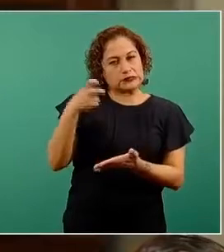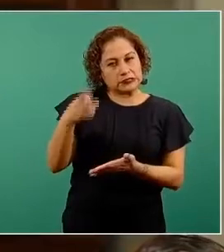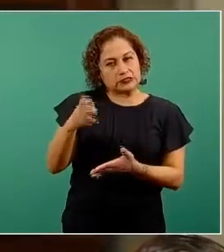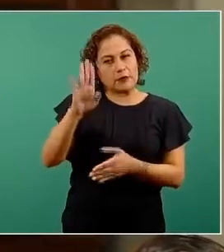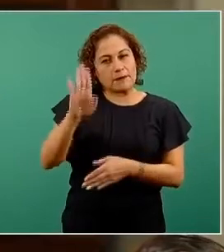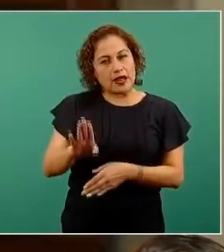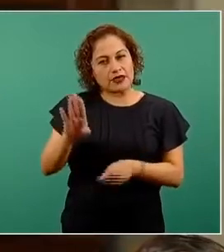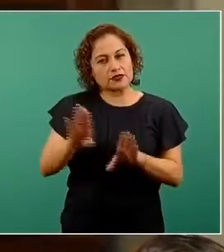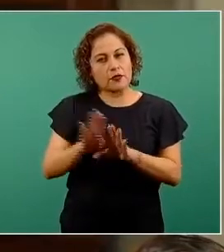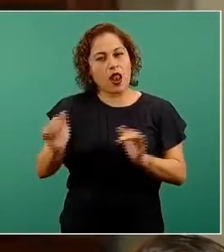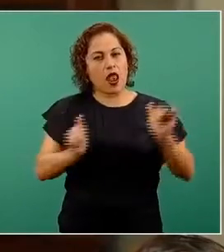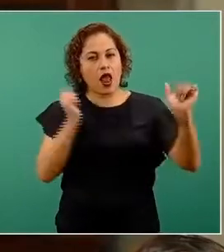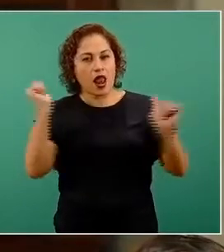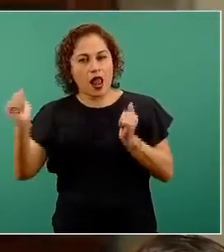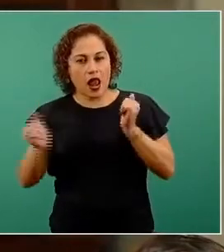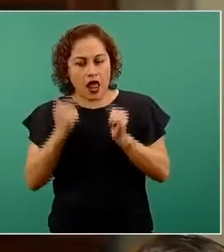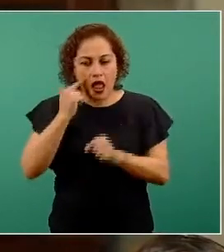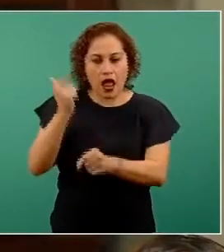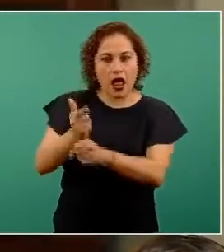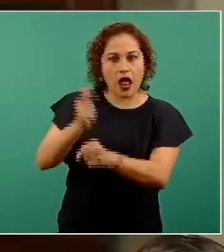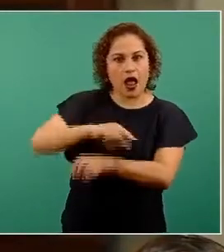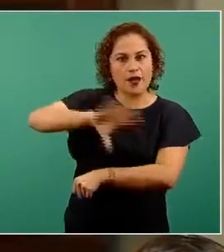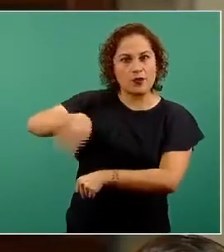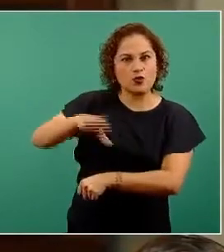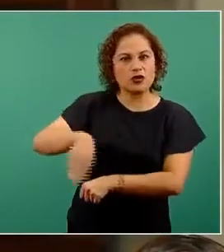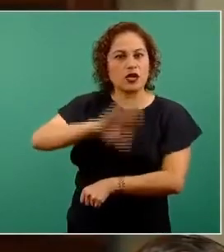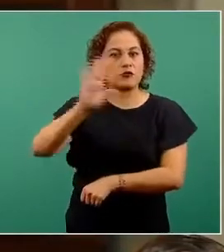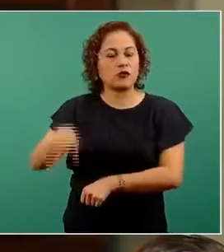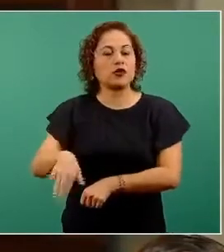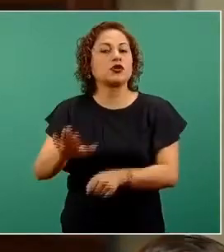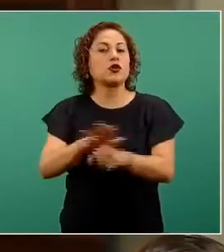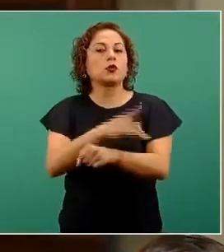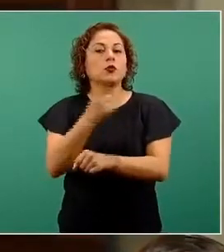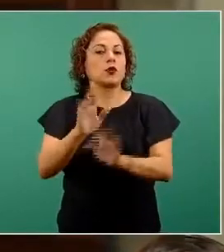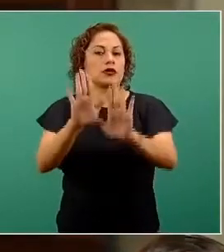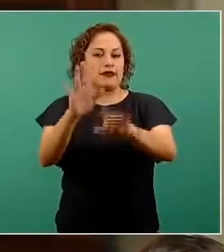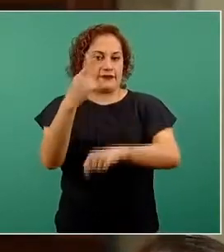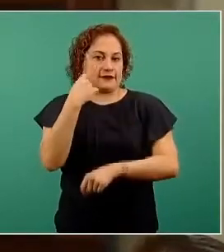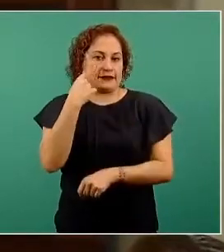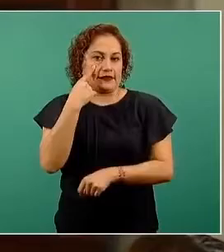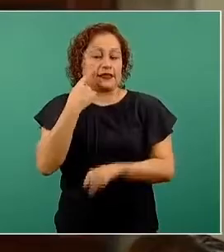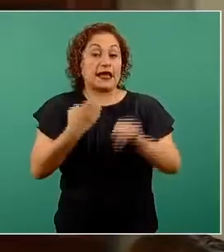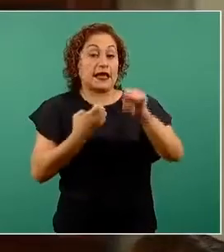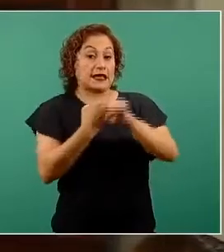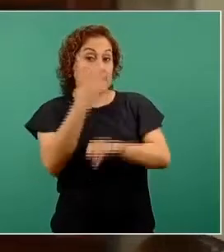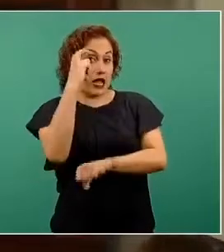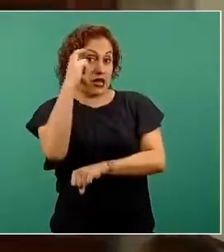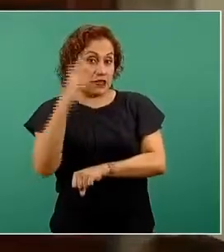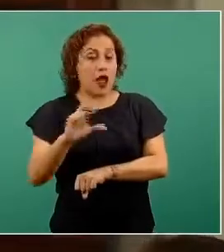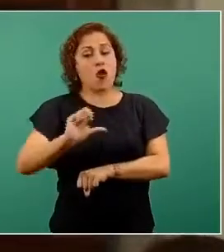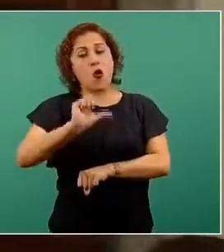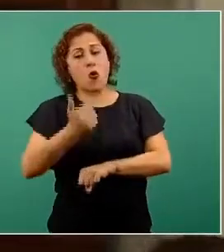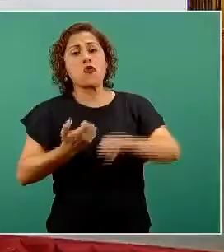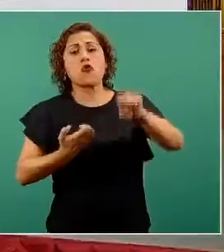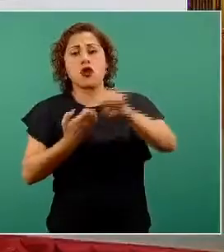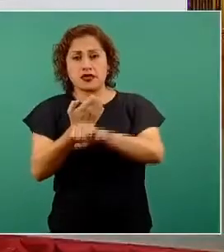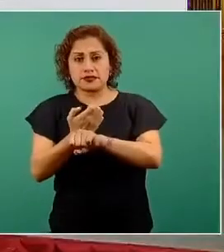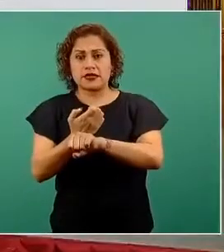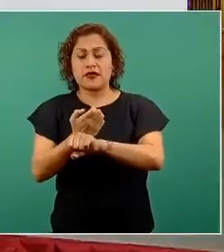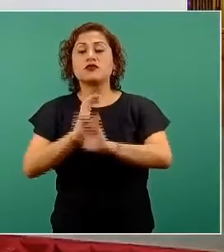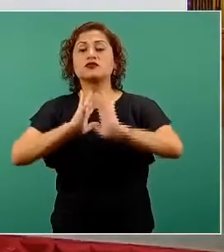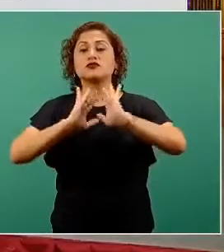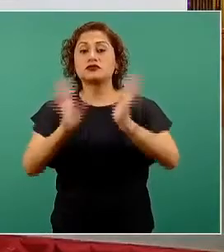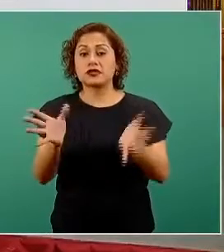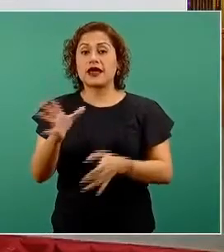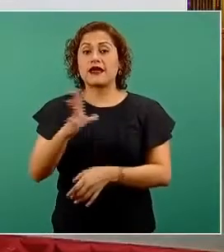eso? Porque hay un grave problema en Hidalgo y en algunos otros estados donde se ha